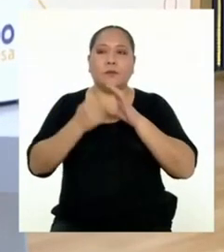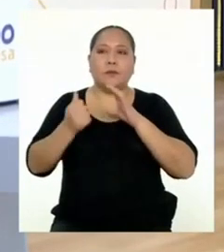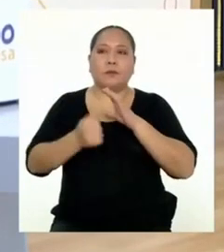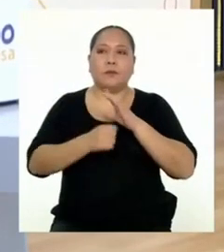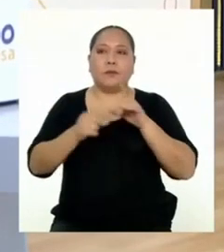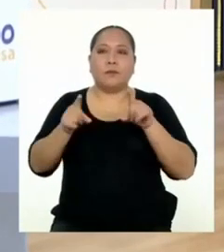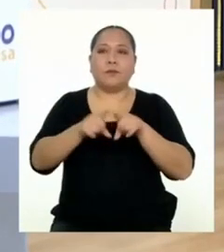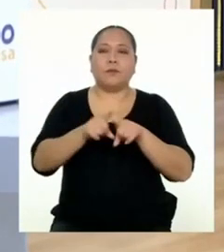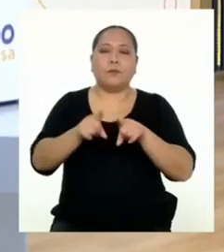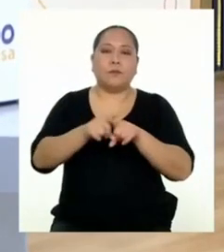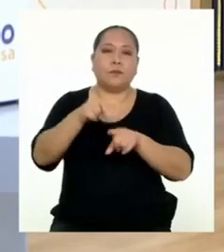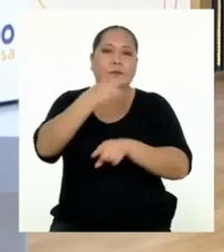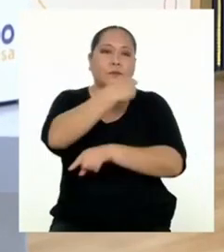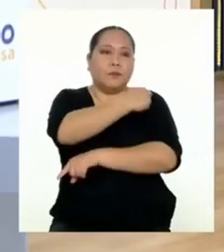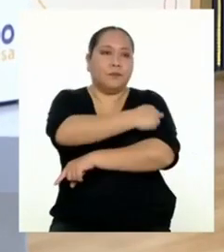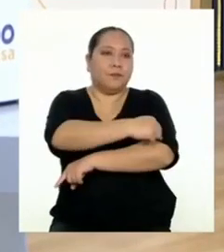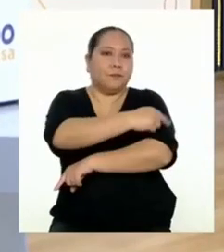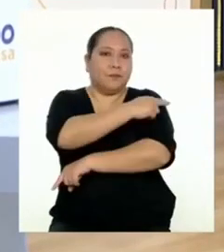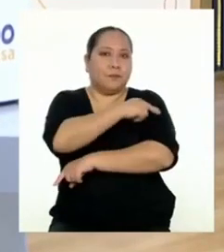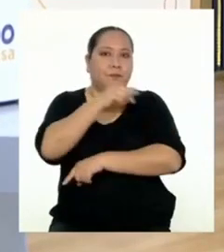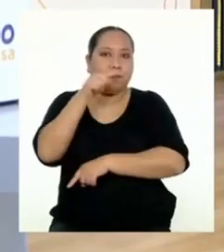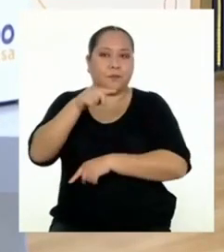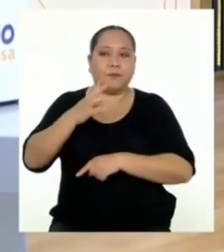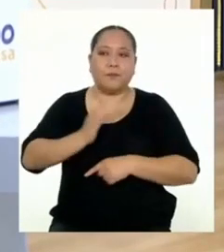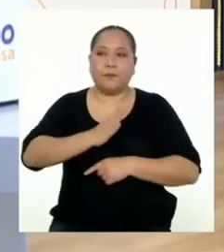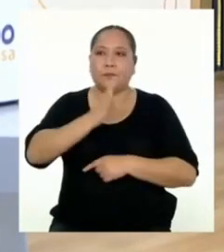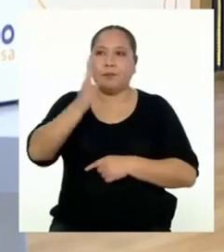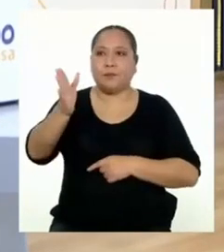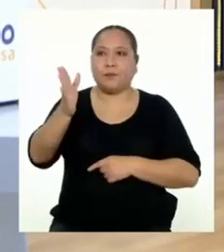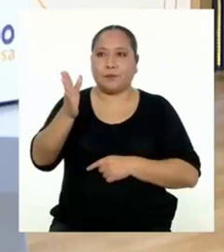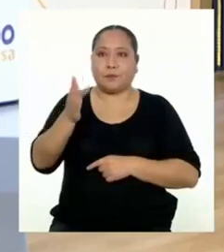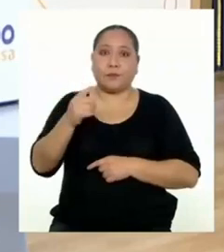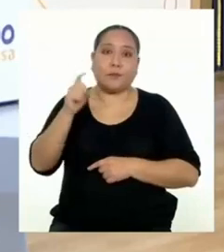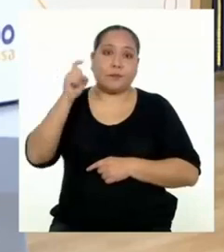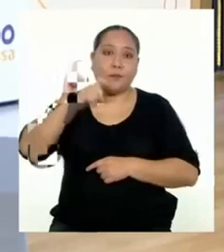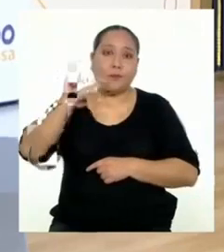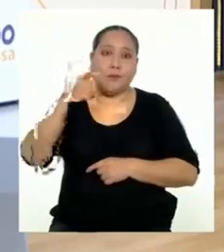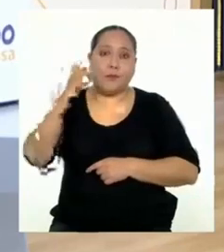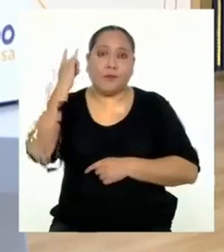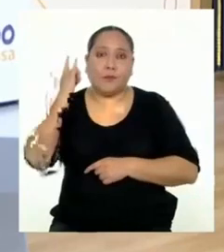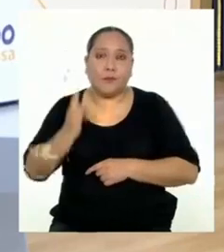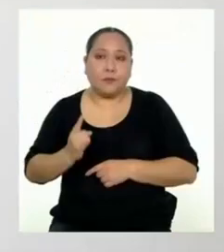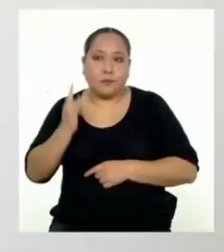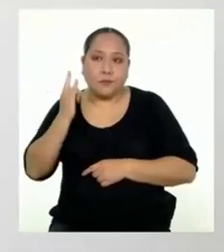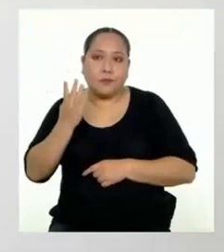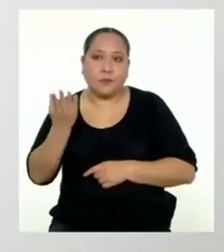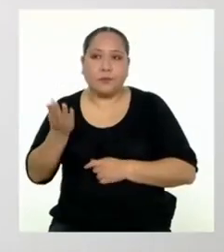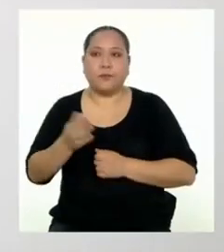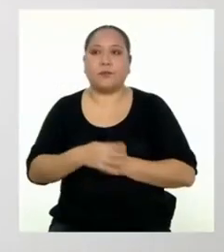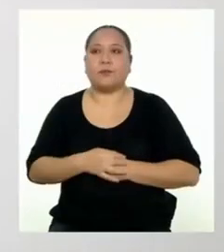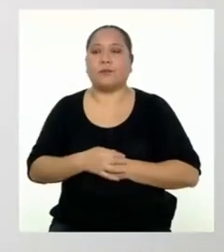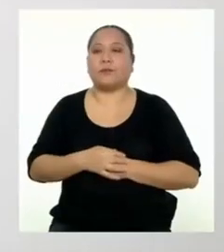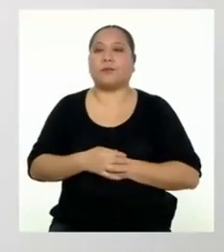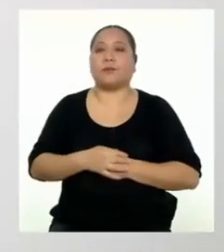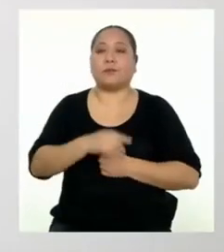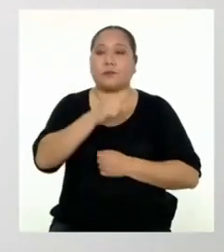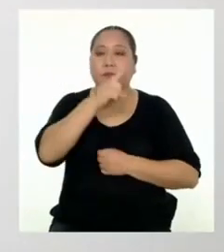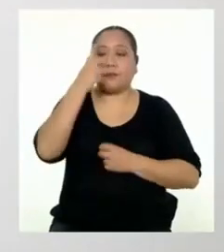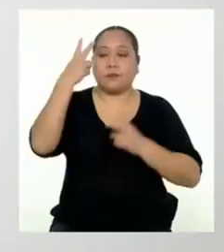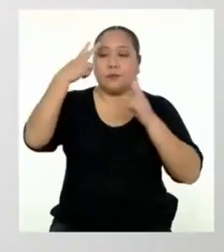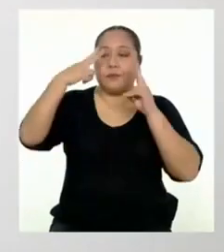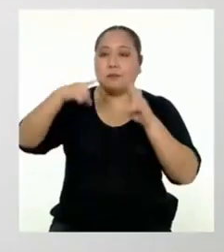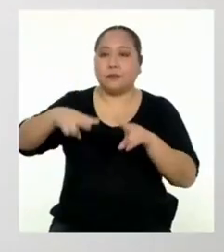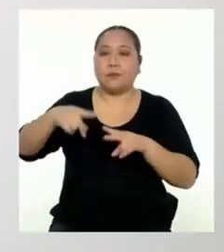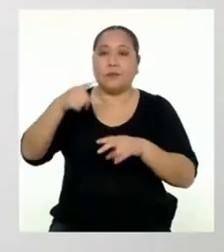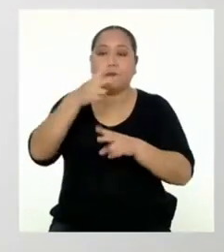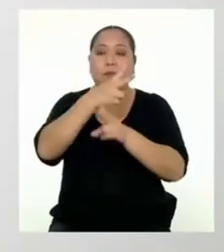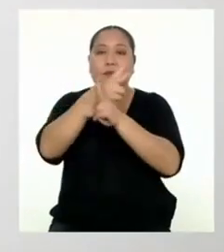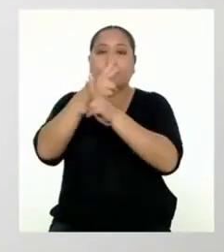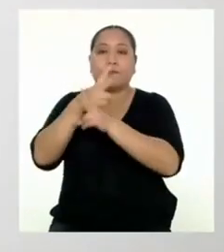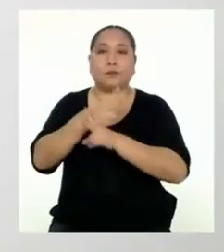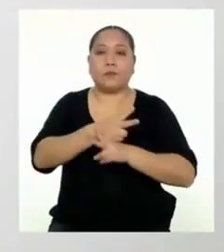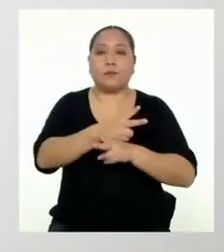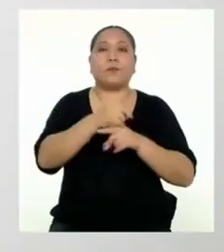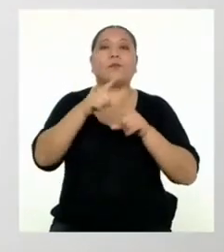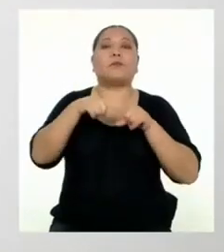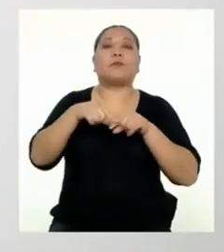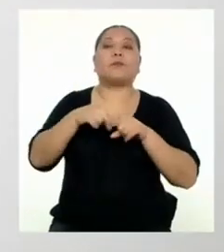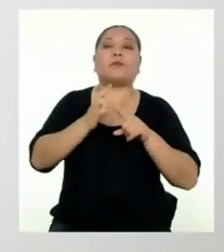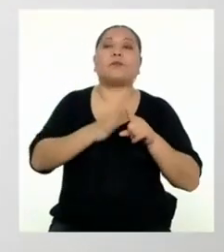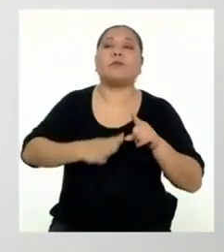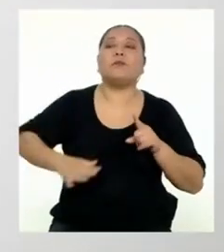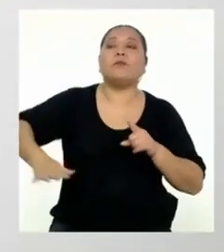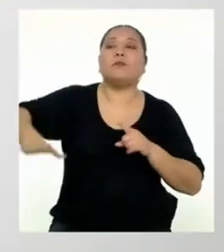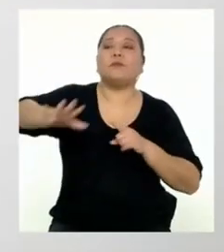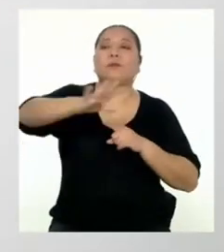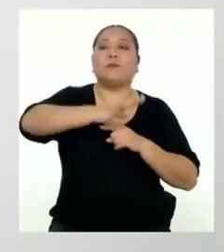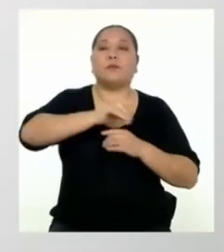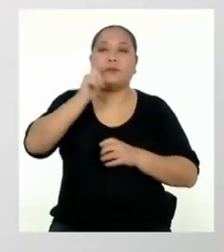Además, están los hospitales, donde tenemos que ir en caso tengamos una emergencia. Y nos damos cuenta de que su cuidado depende de